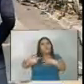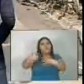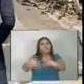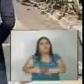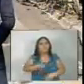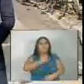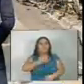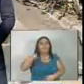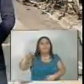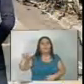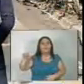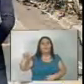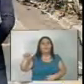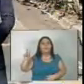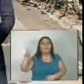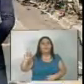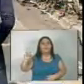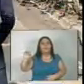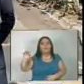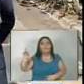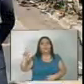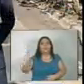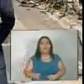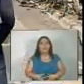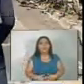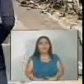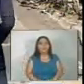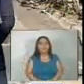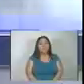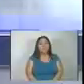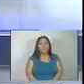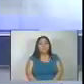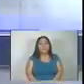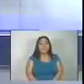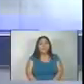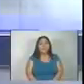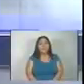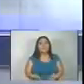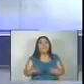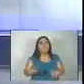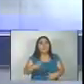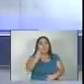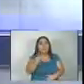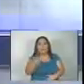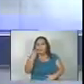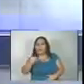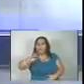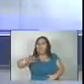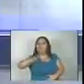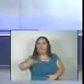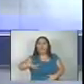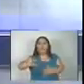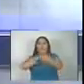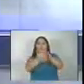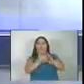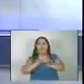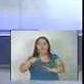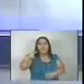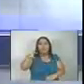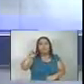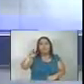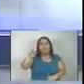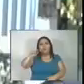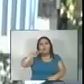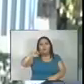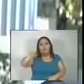Javier Benavides, Red Salvadoreña de Medios. Por quinto día consecutivo, la comunidad La Granjita continúa con la